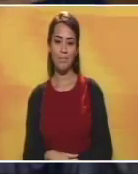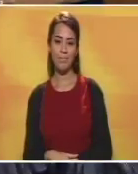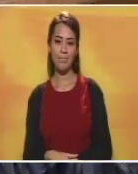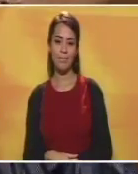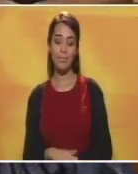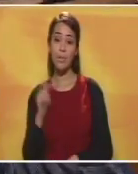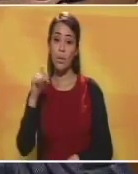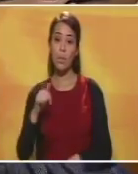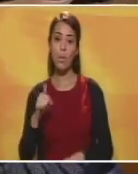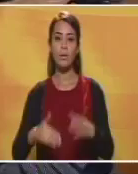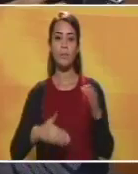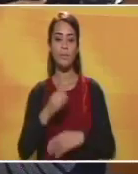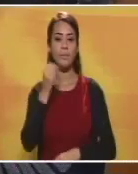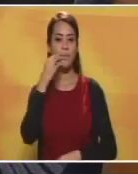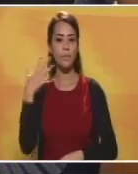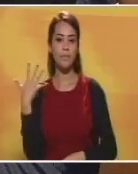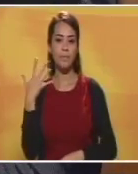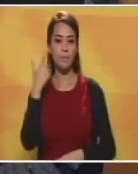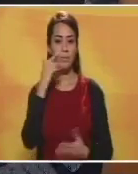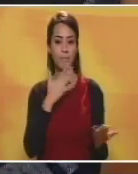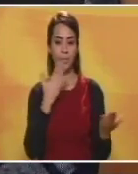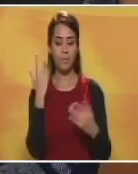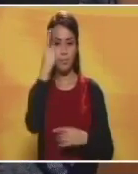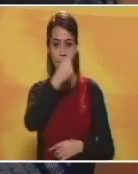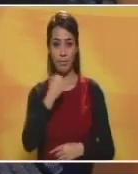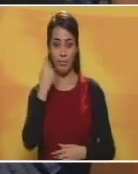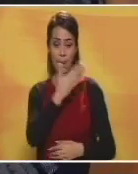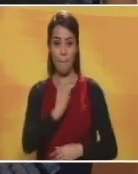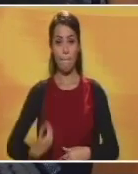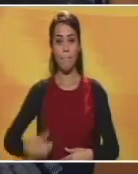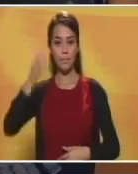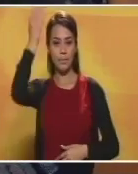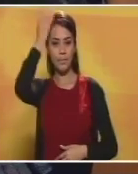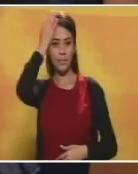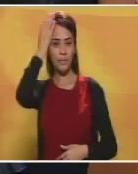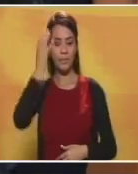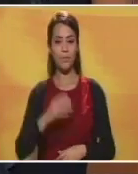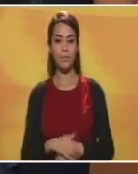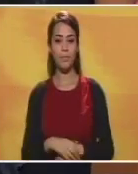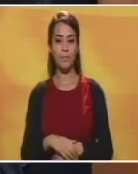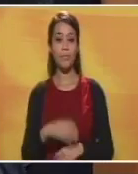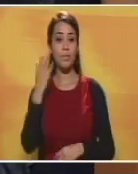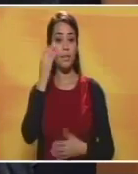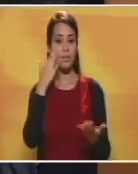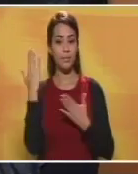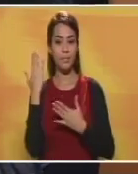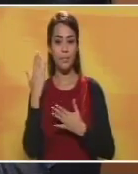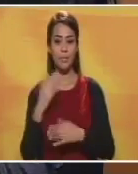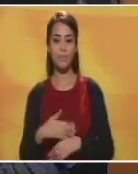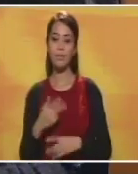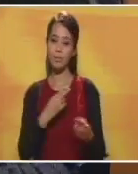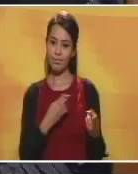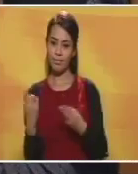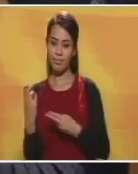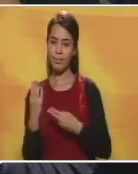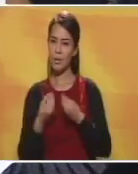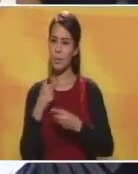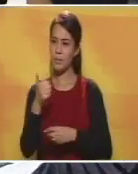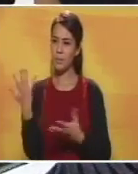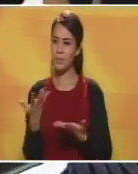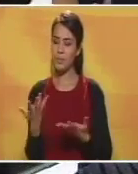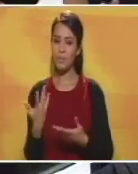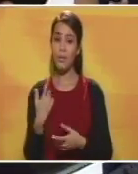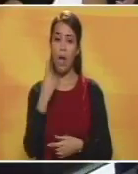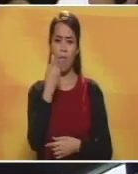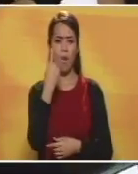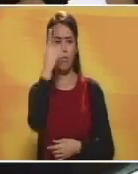Amigos, hoy en Estrenos y Estrellas nos acompañan las nuevas caras del Miss Venezuela, las reinas de belleza Jacqueline Aguilera y Nina Sicilia. Bienvenidas, ¿cómo están? Falta una